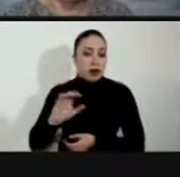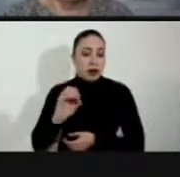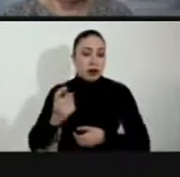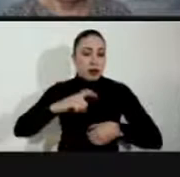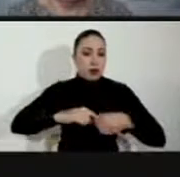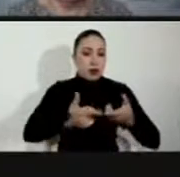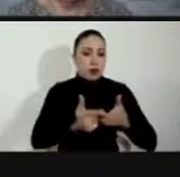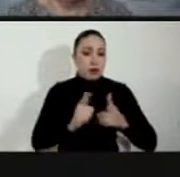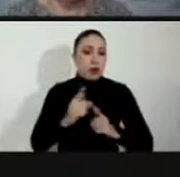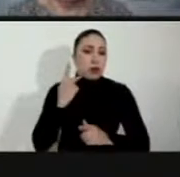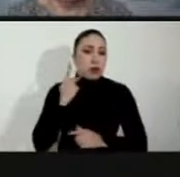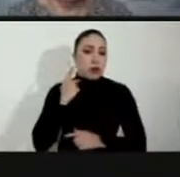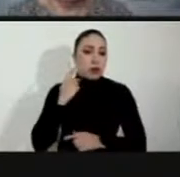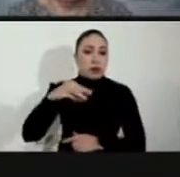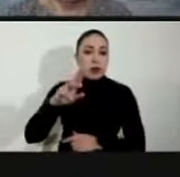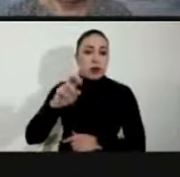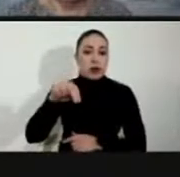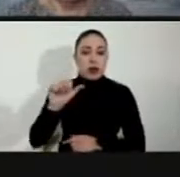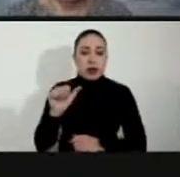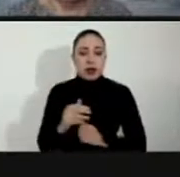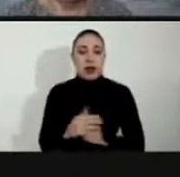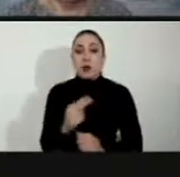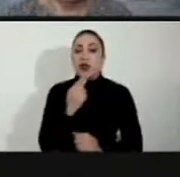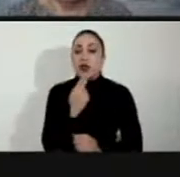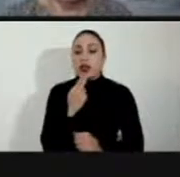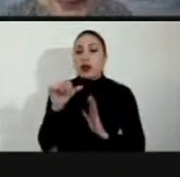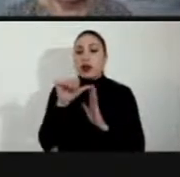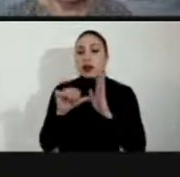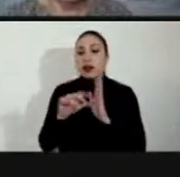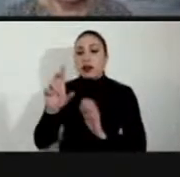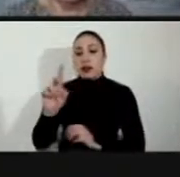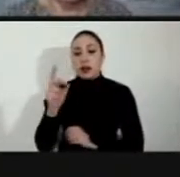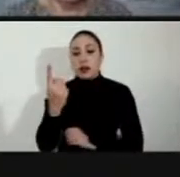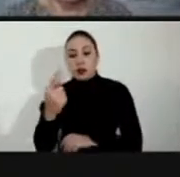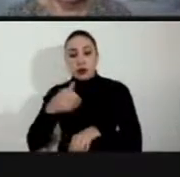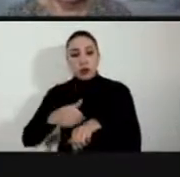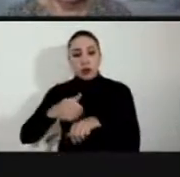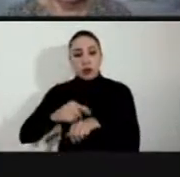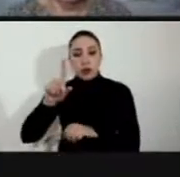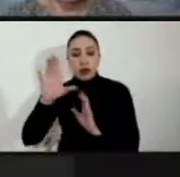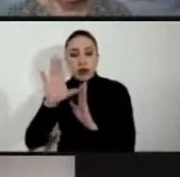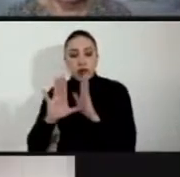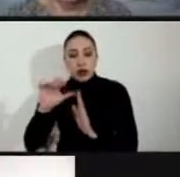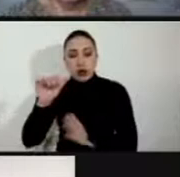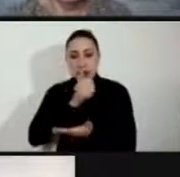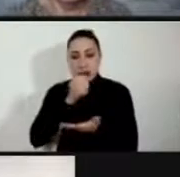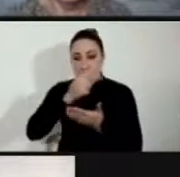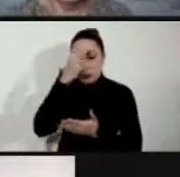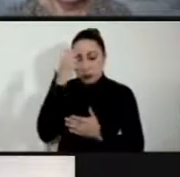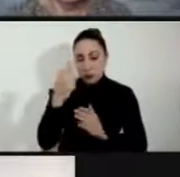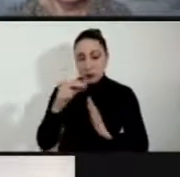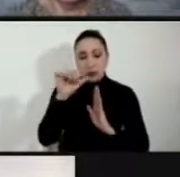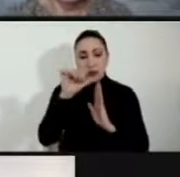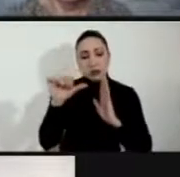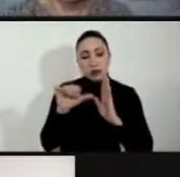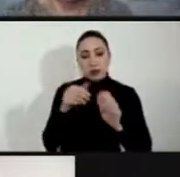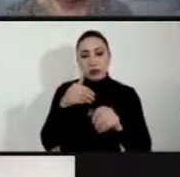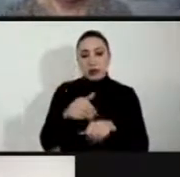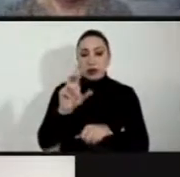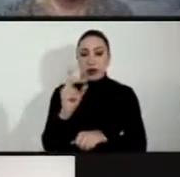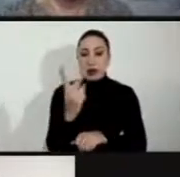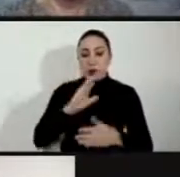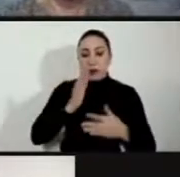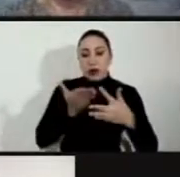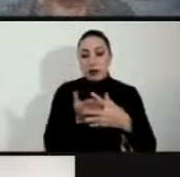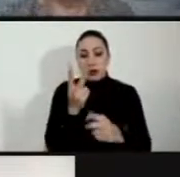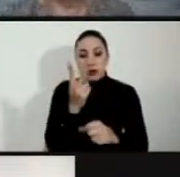con fundamento en lo dispuesto por el artículo 31, numeral 1 de la Constitución Política de la Ciudad de México, y los artículos 32, fracción segunda y